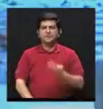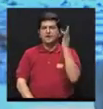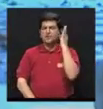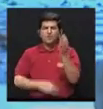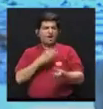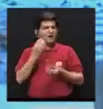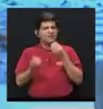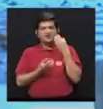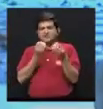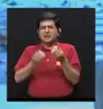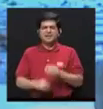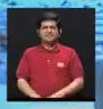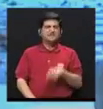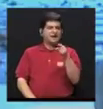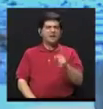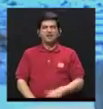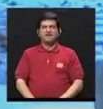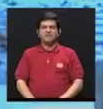el campo